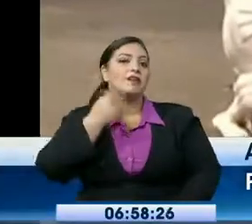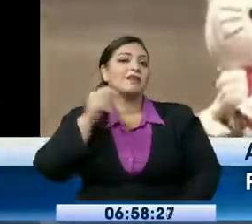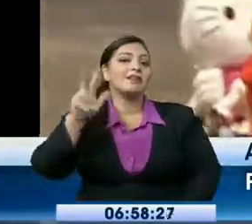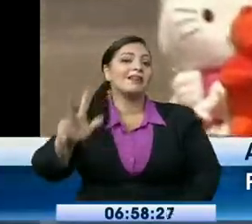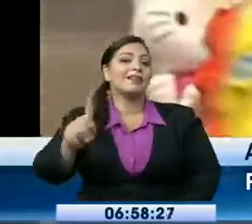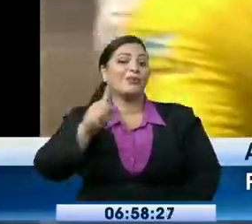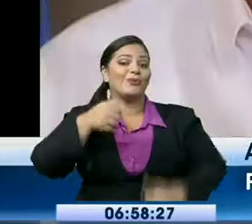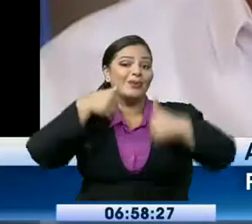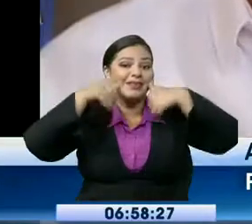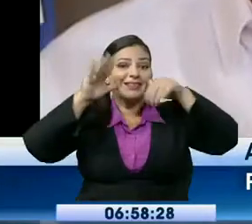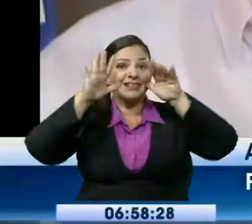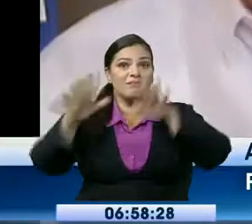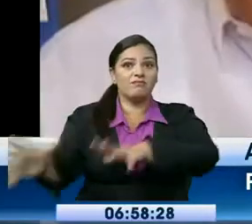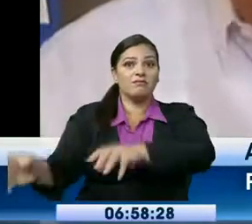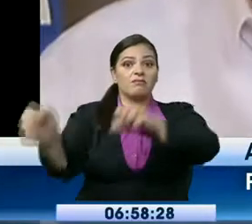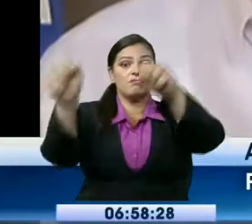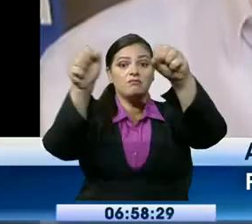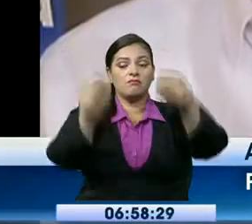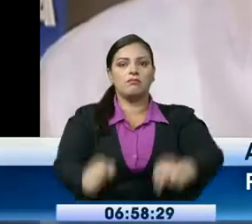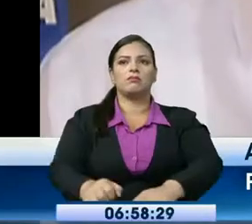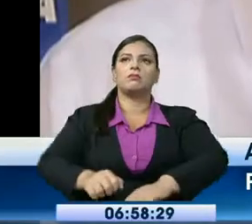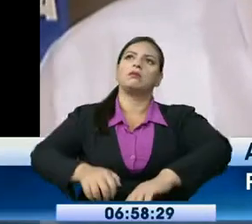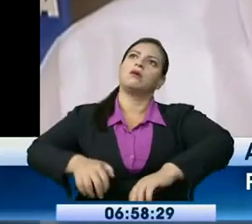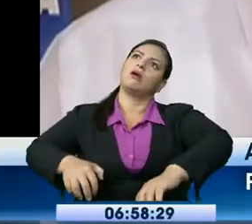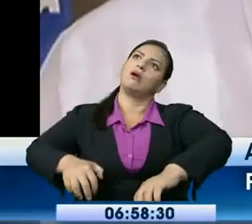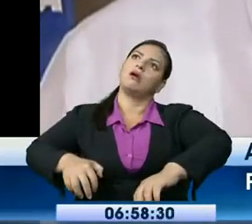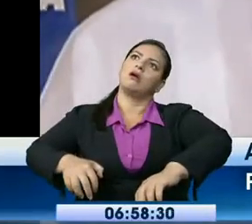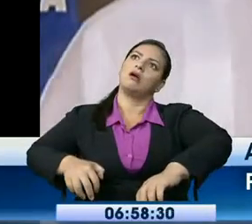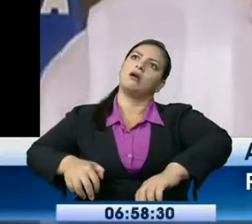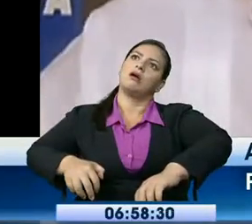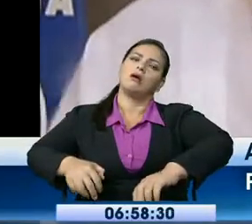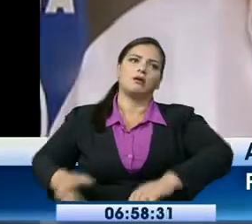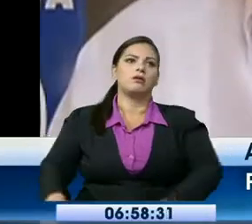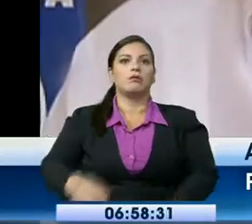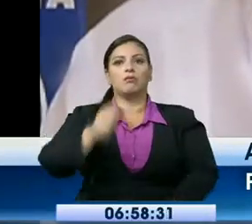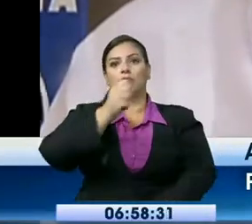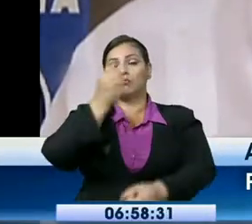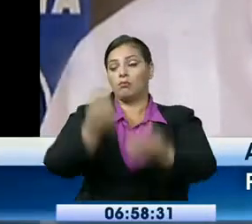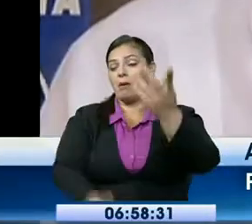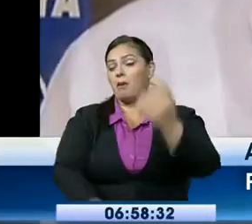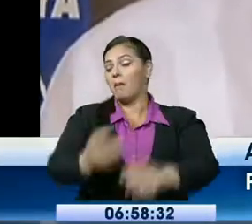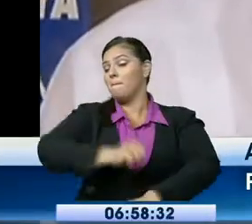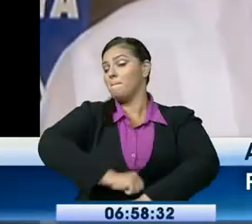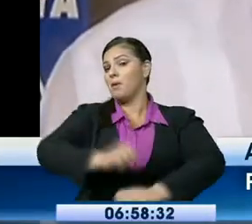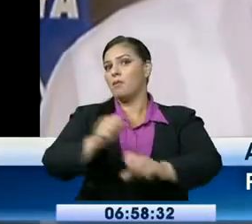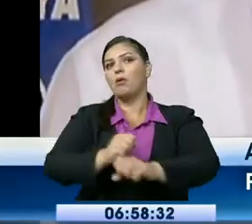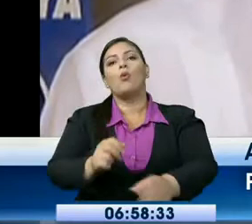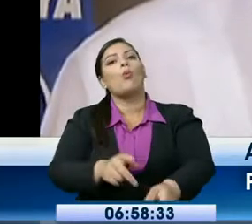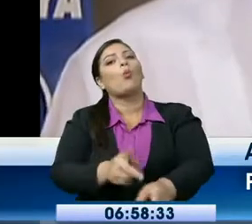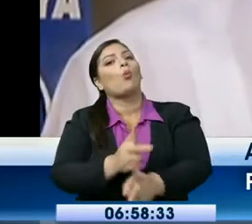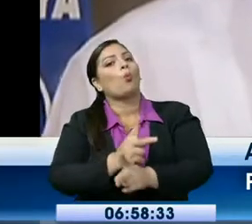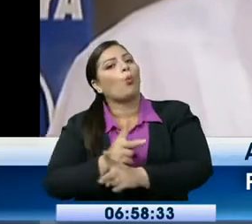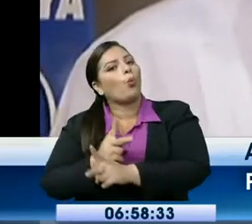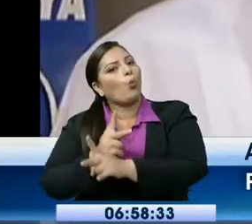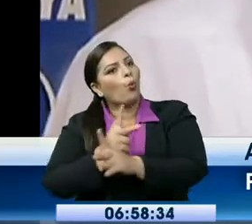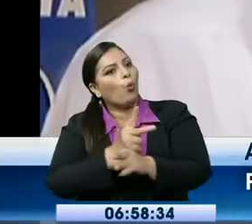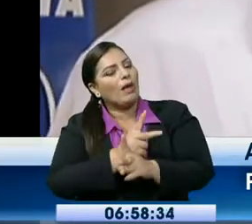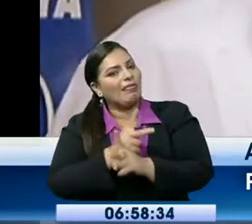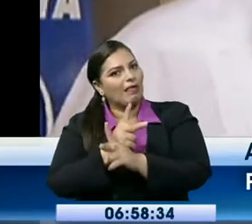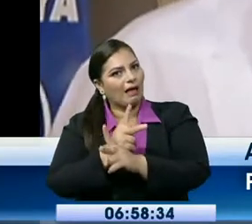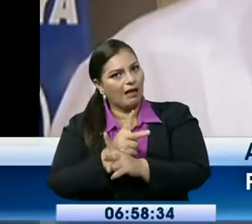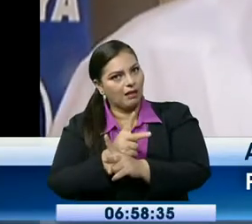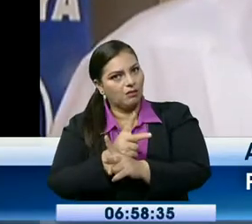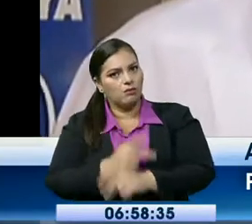diciembre. Por favor, esta es una tradición ecuatoriana guayaquileña, está muy bien, pero el año viejo tiene que quemarse en una calle de